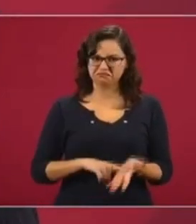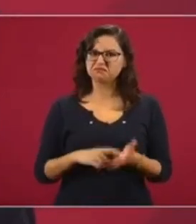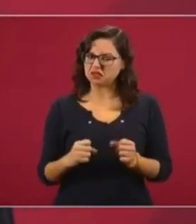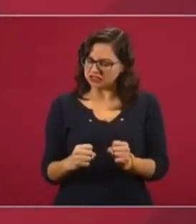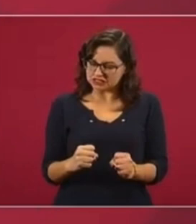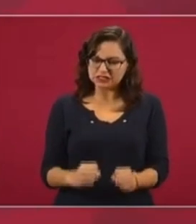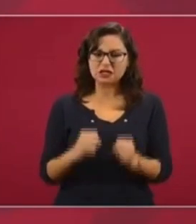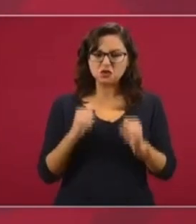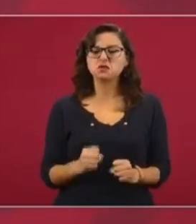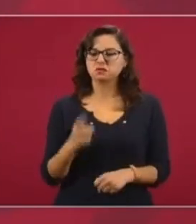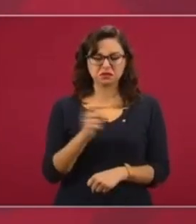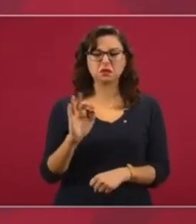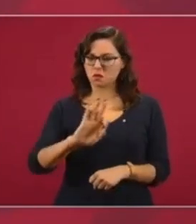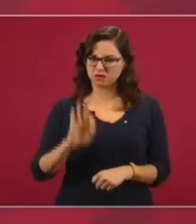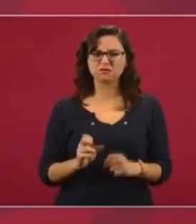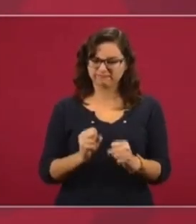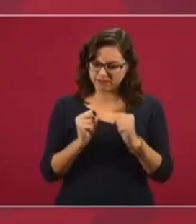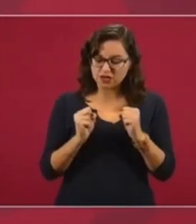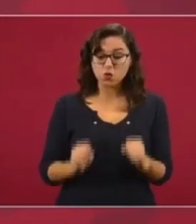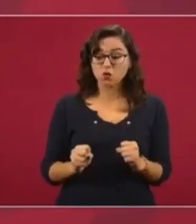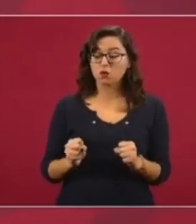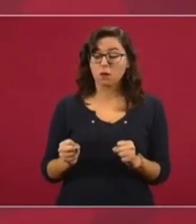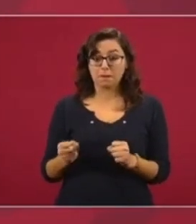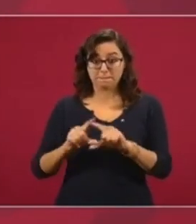de que las Fuerzas Armadas de México